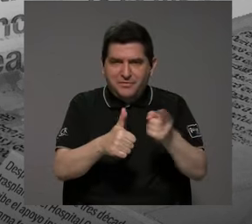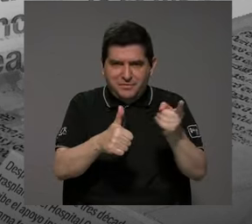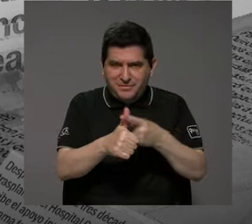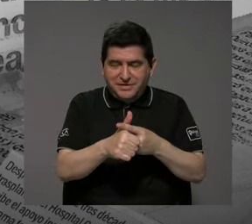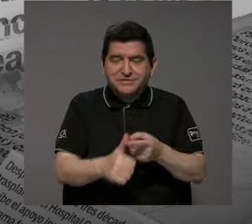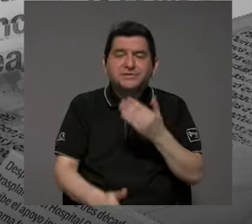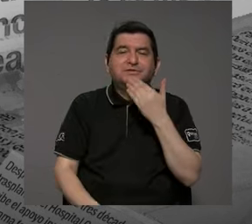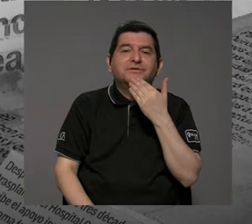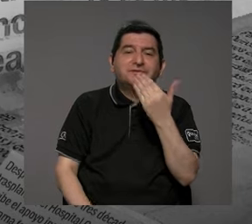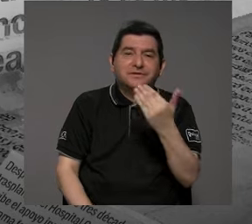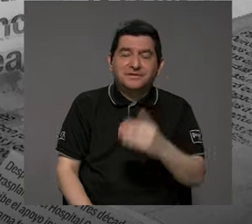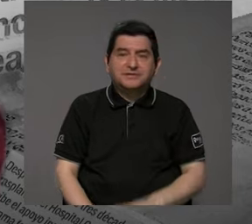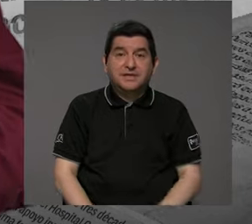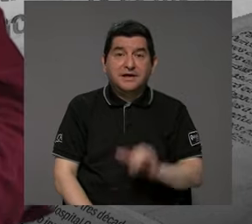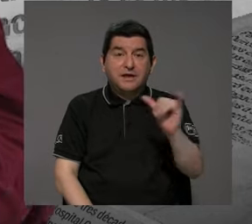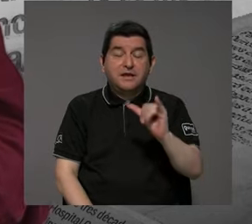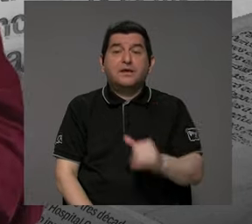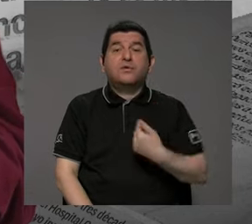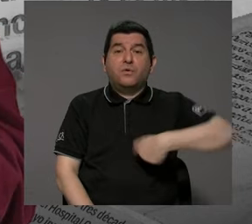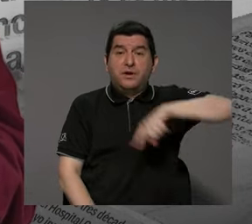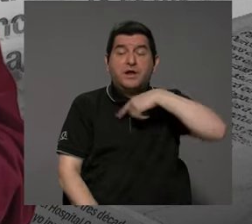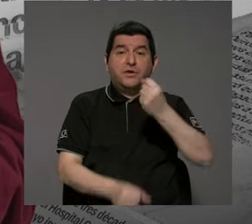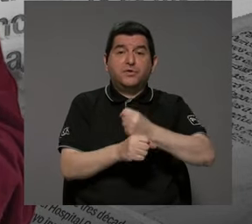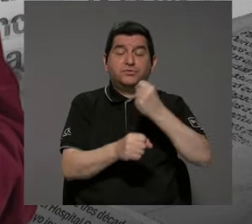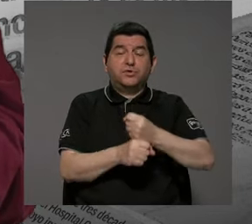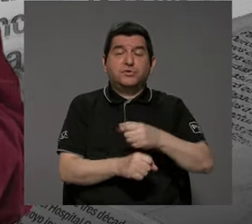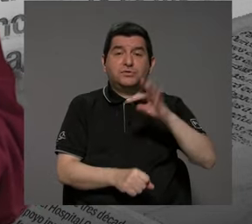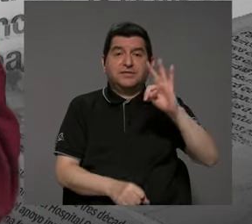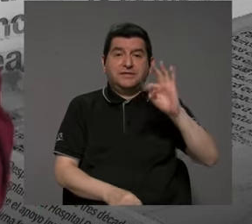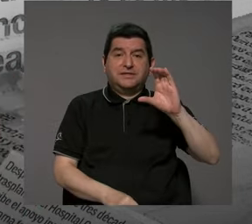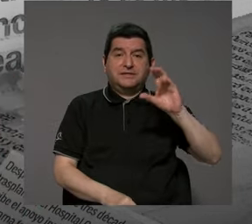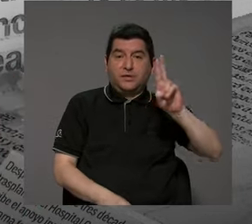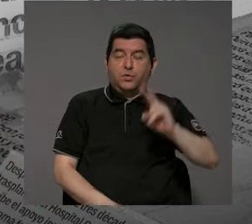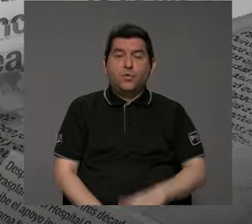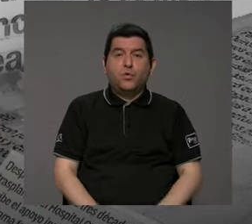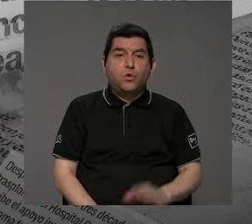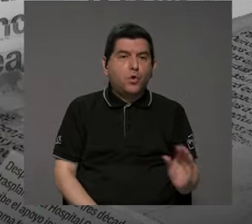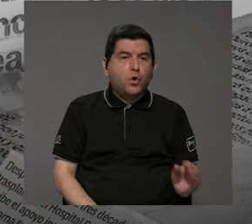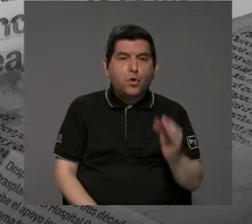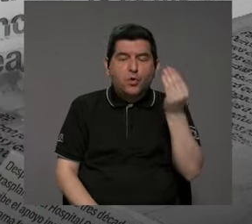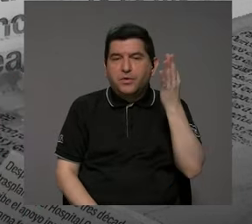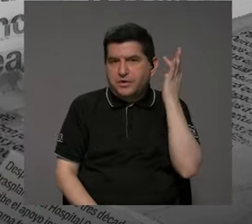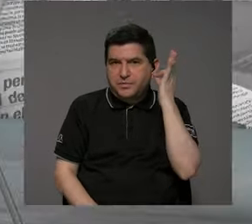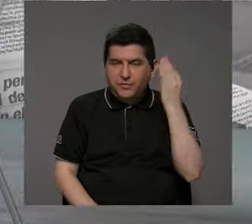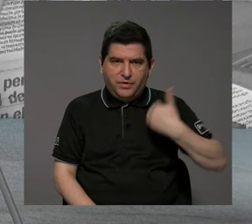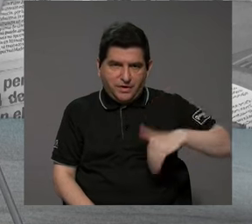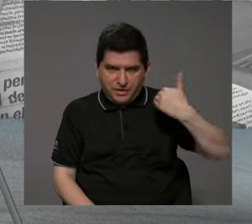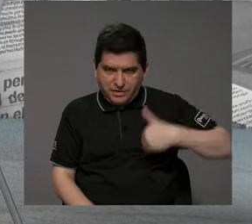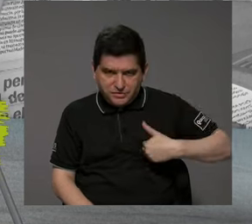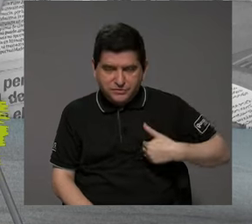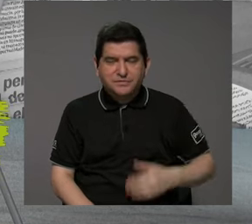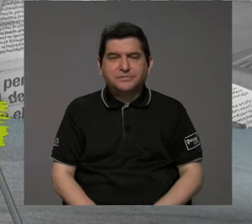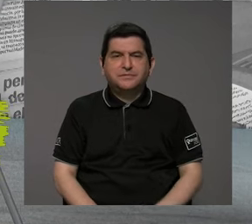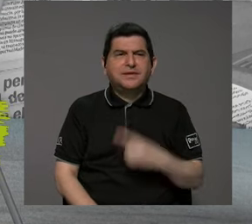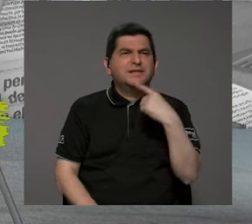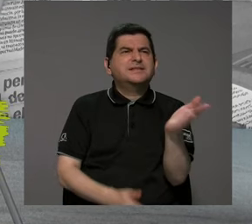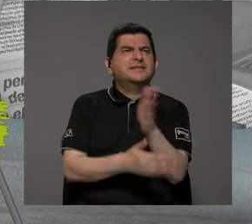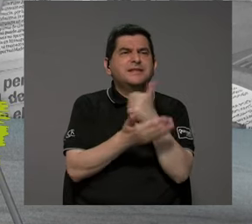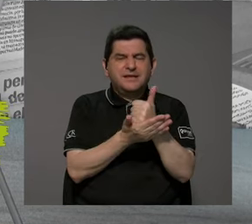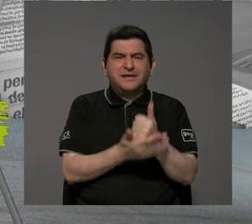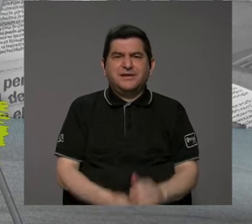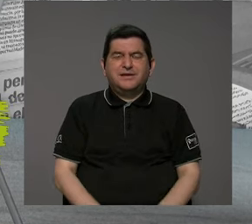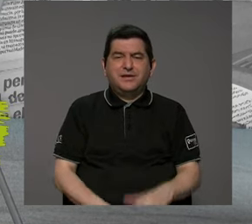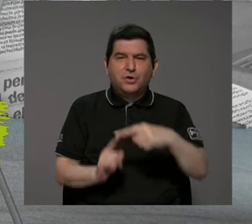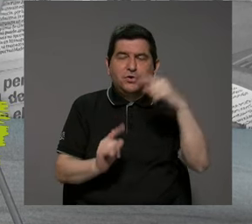la agradecemos mucho porque también nos dio mucho trabajo a nosotros desde el tcu eh los muchachos y muchachas del tcu tengo que decir una cosa a